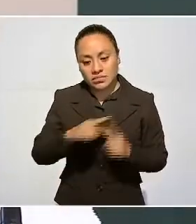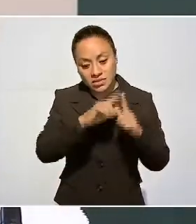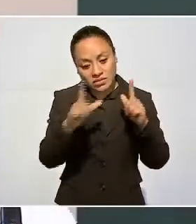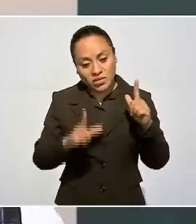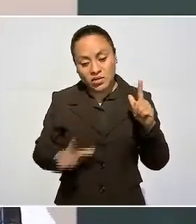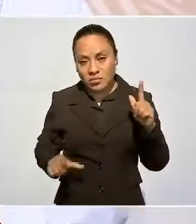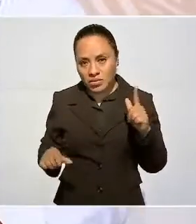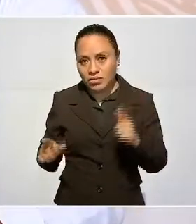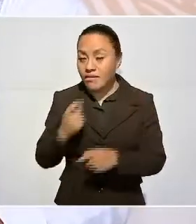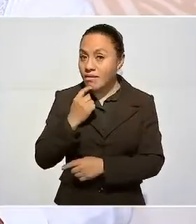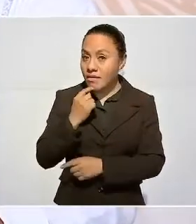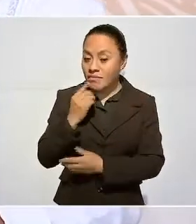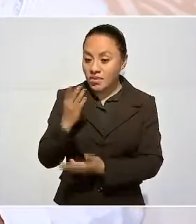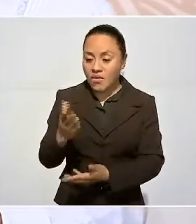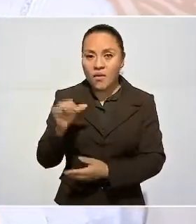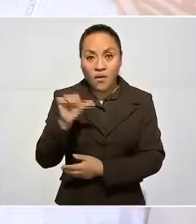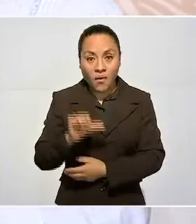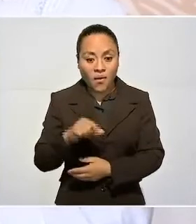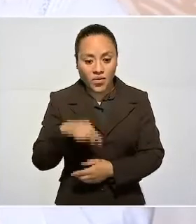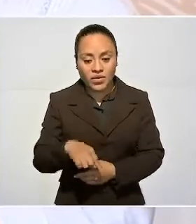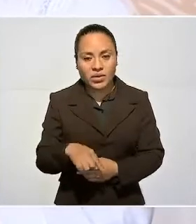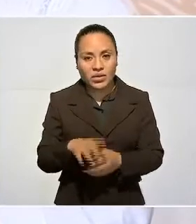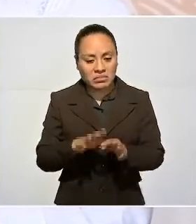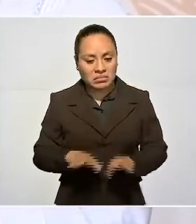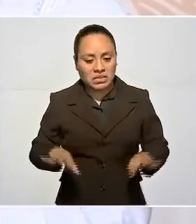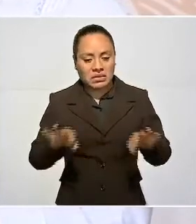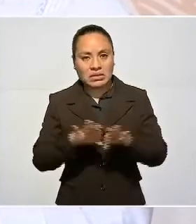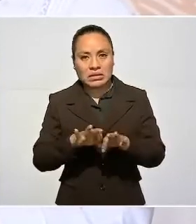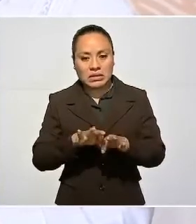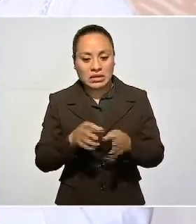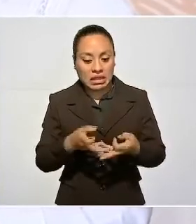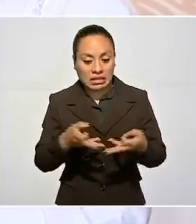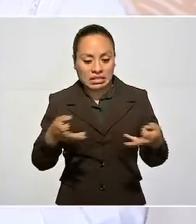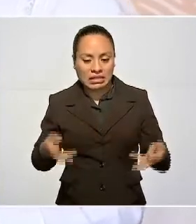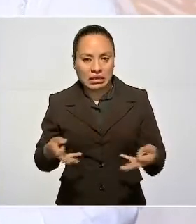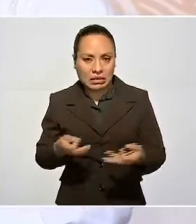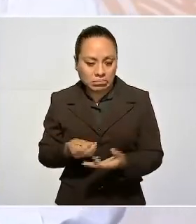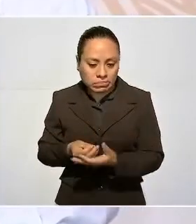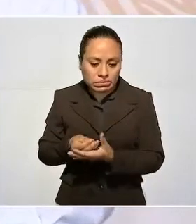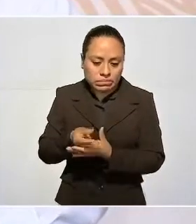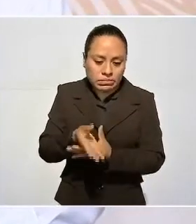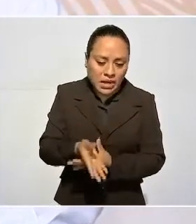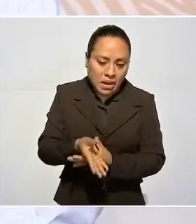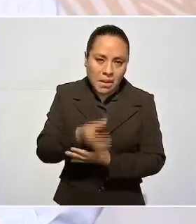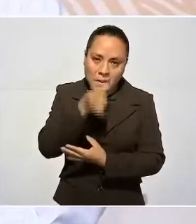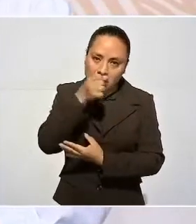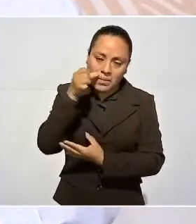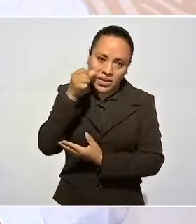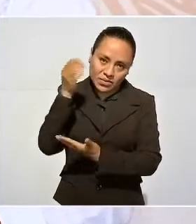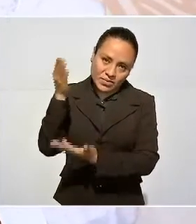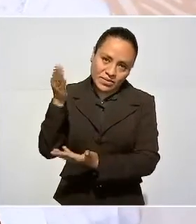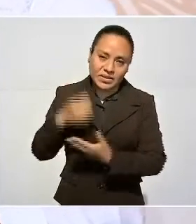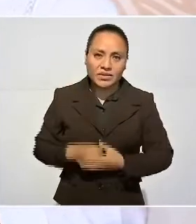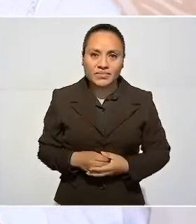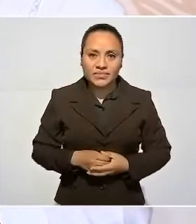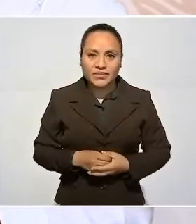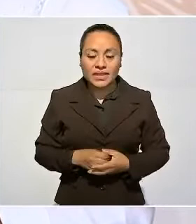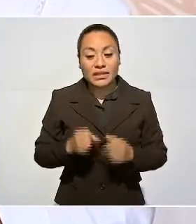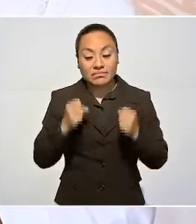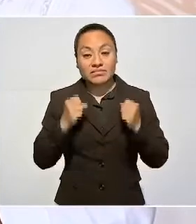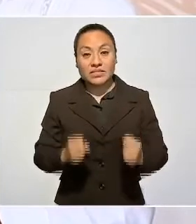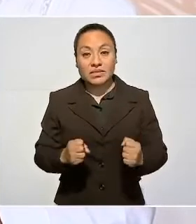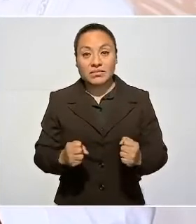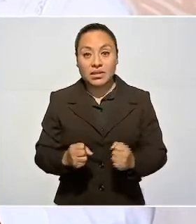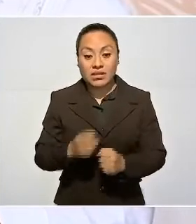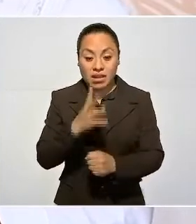hoy, desde esta sagrada tierra que vio nacer al benemérito de las Américas, podemos afirmar